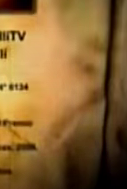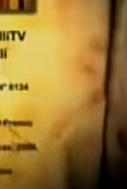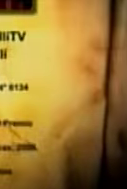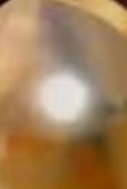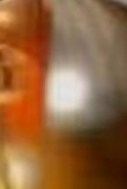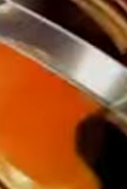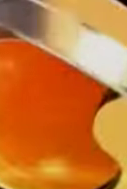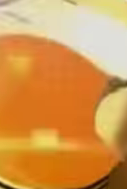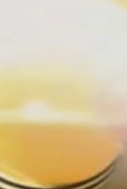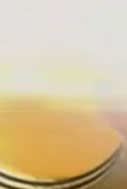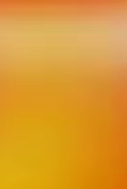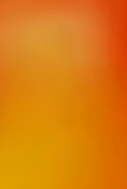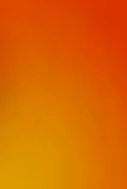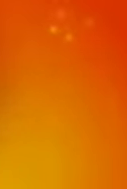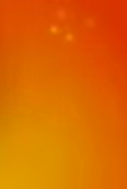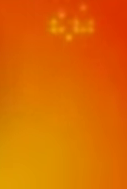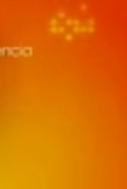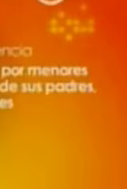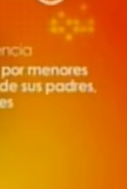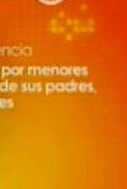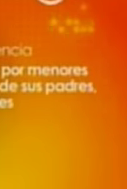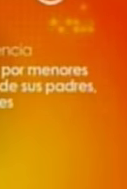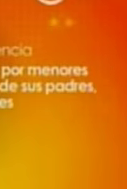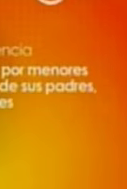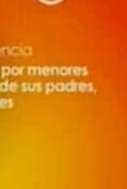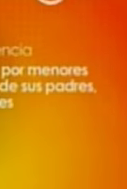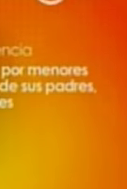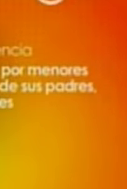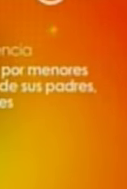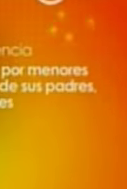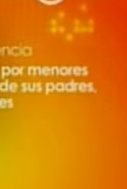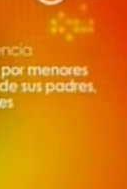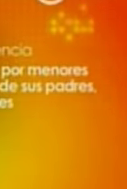Análisis situacional.